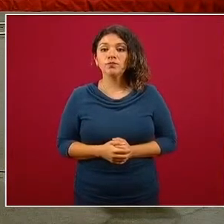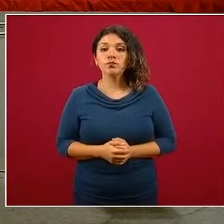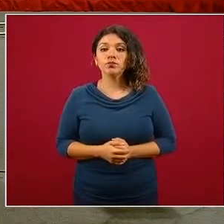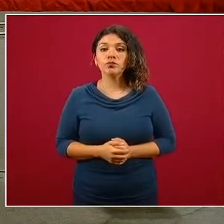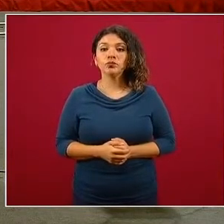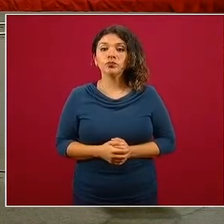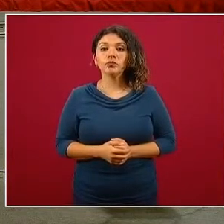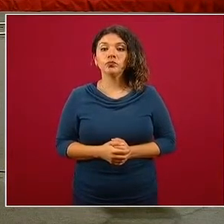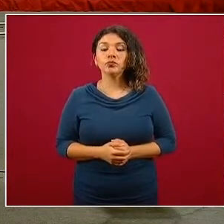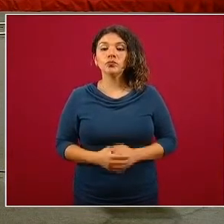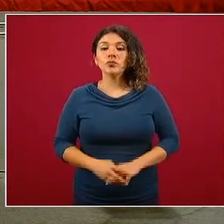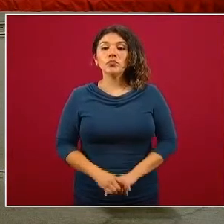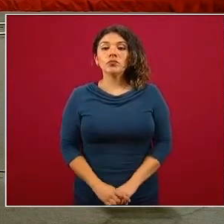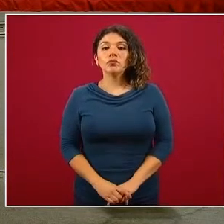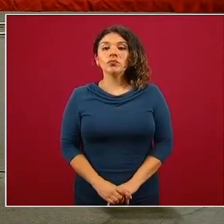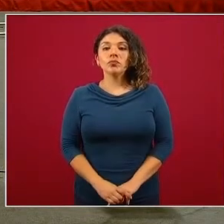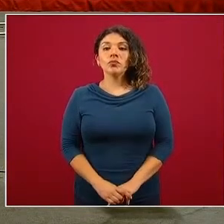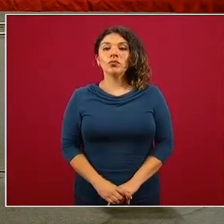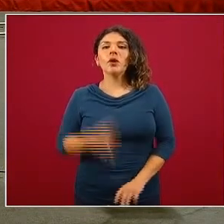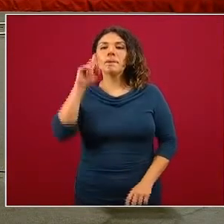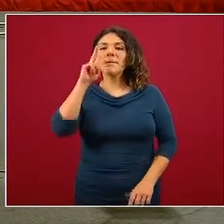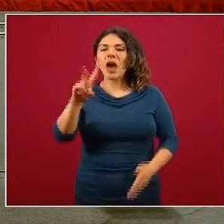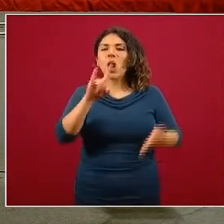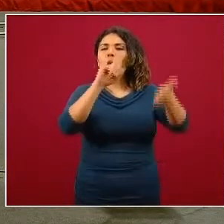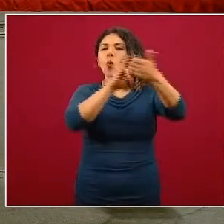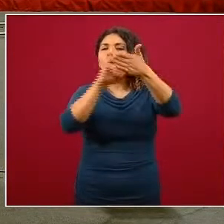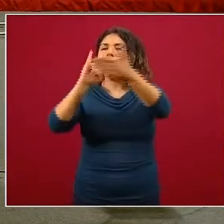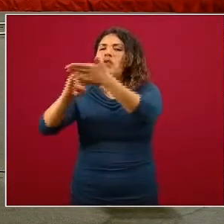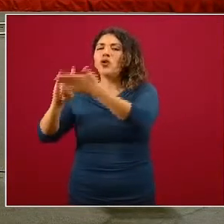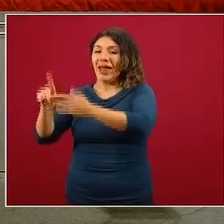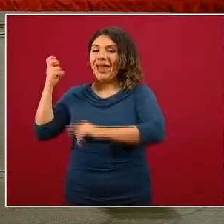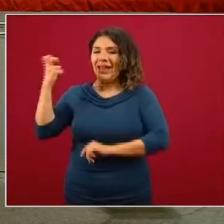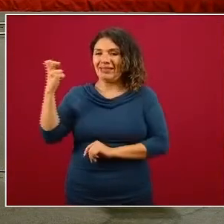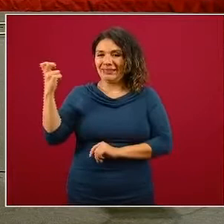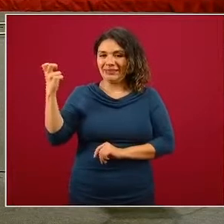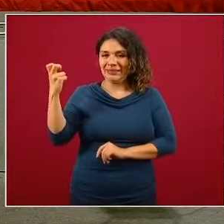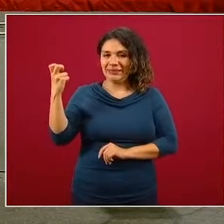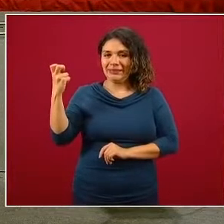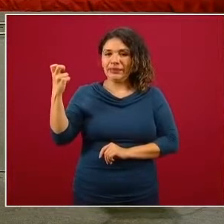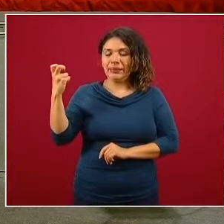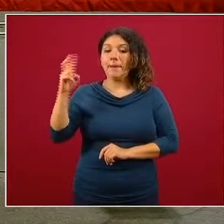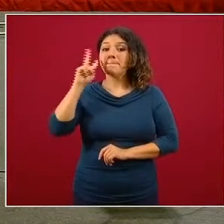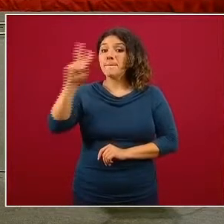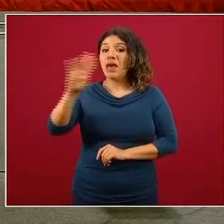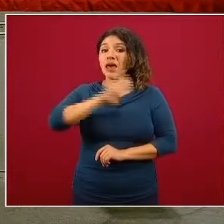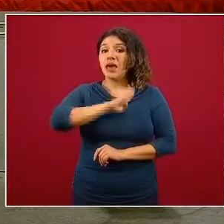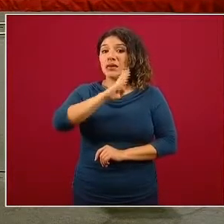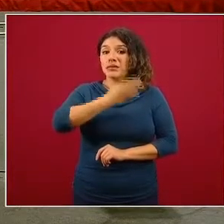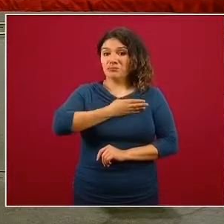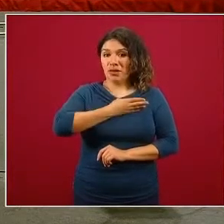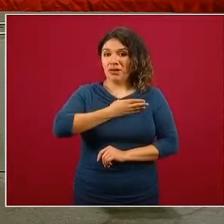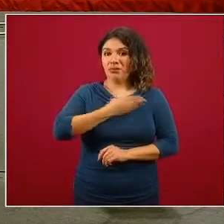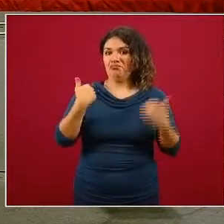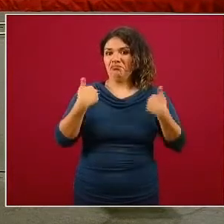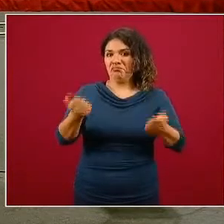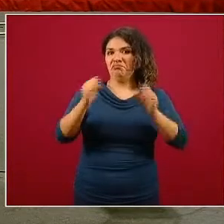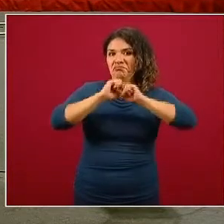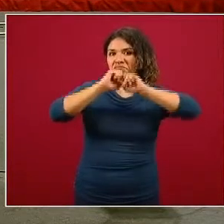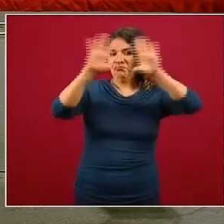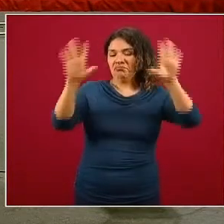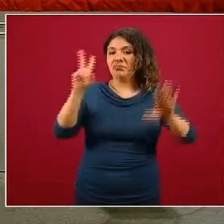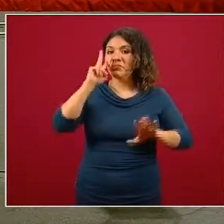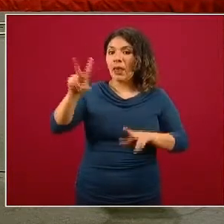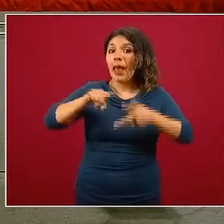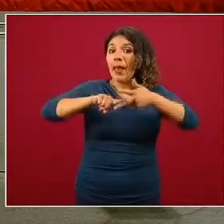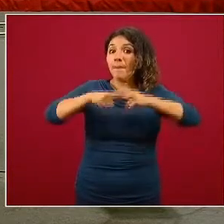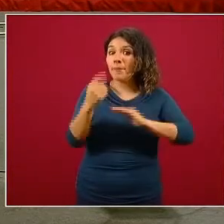donde se veían los cuadritos de colores y las curvas epidémicas. Me parece que esta, mira. Aquí vemos España, aquí se ve más claramente el